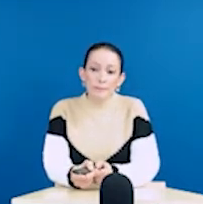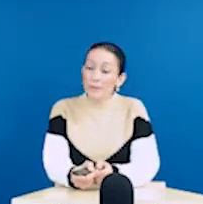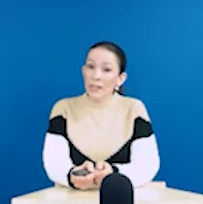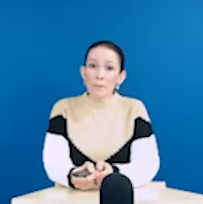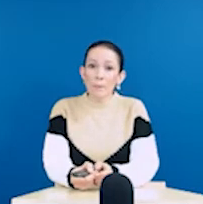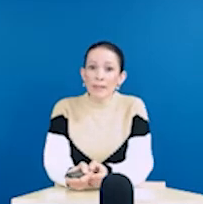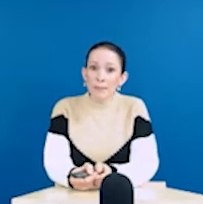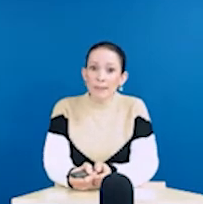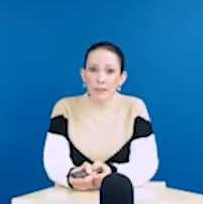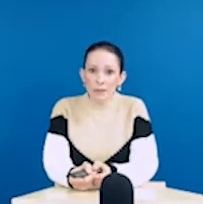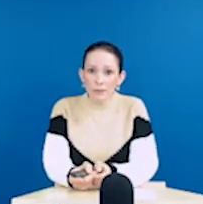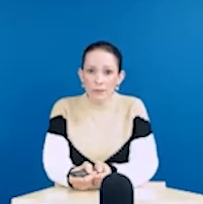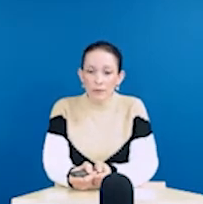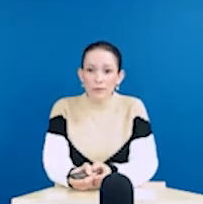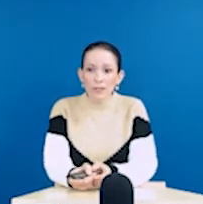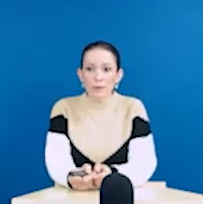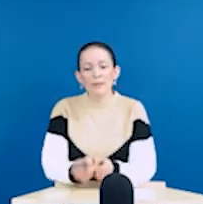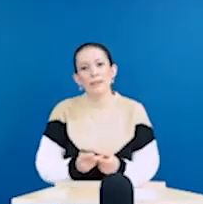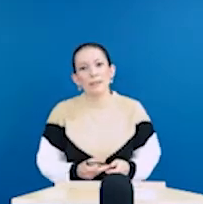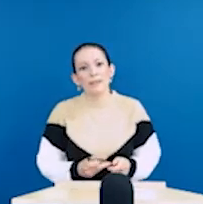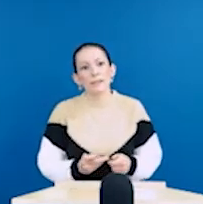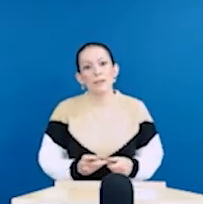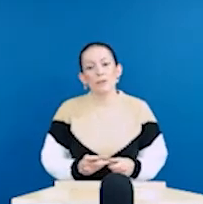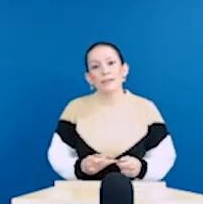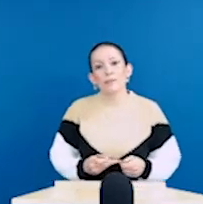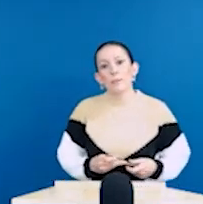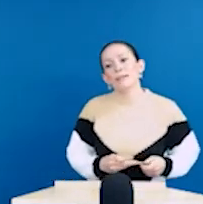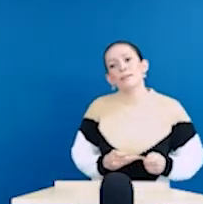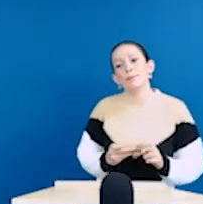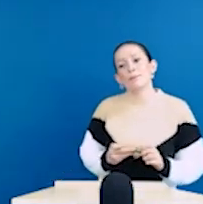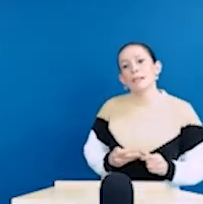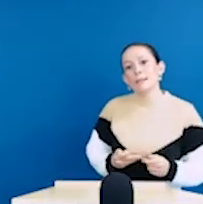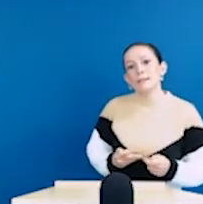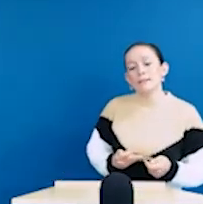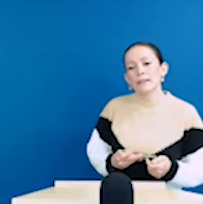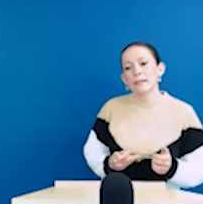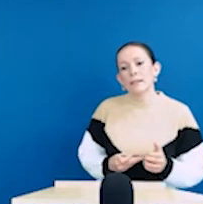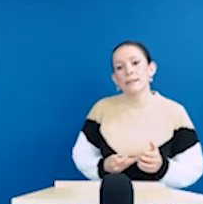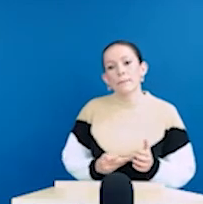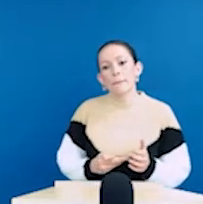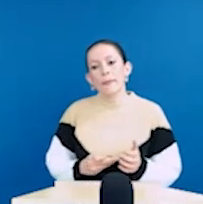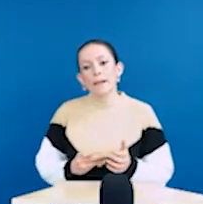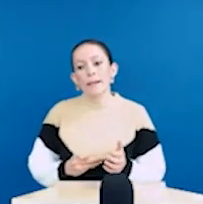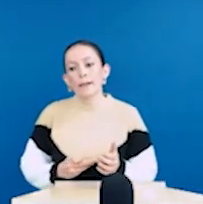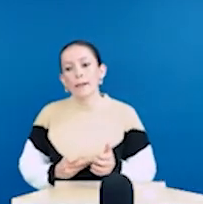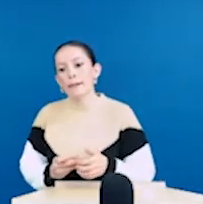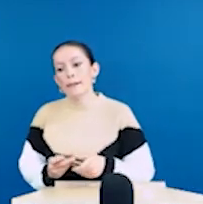pacientes que no pueden expresar el dolor, nosotros tenemos pacientes con unas enfermedades importantes